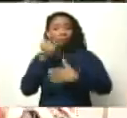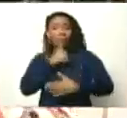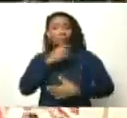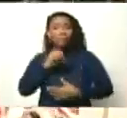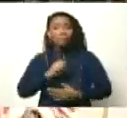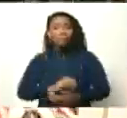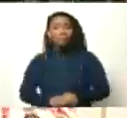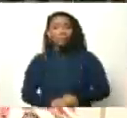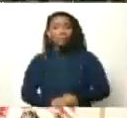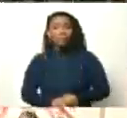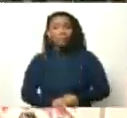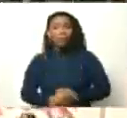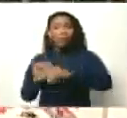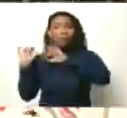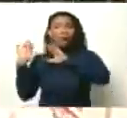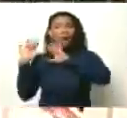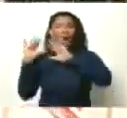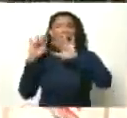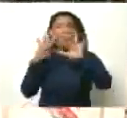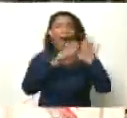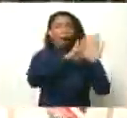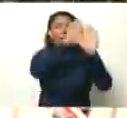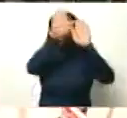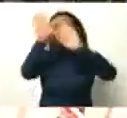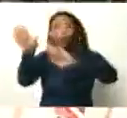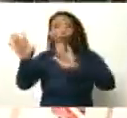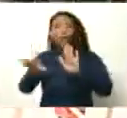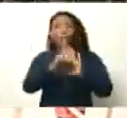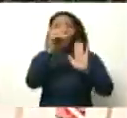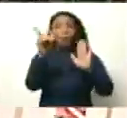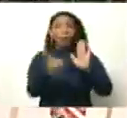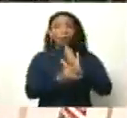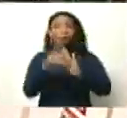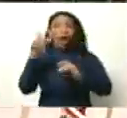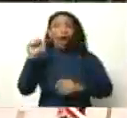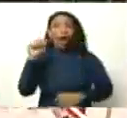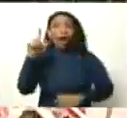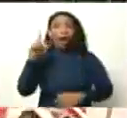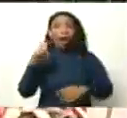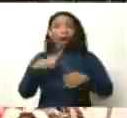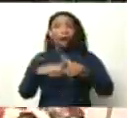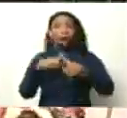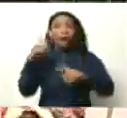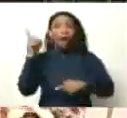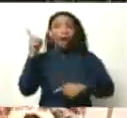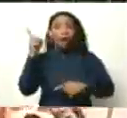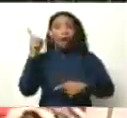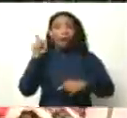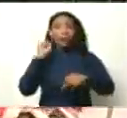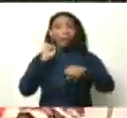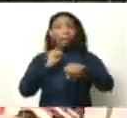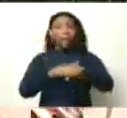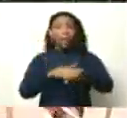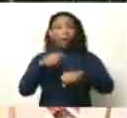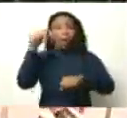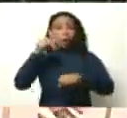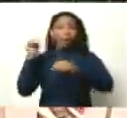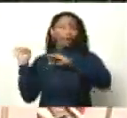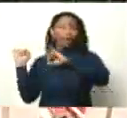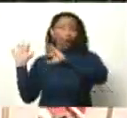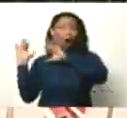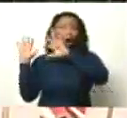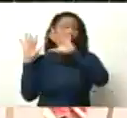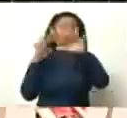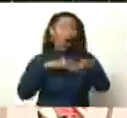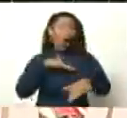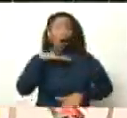Lleva a cabo una concentración en respaldo al diplomático Alex Saab. Hay que destacar que desde muy temprano se encuentra una cantidad de personas en